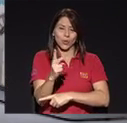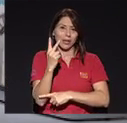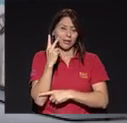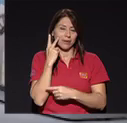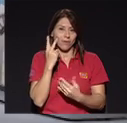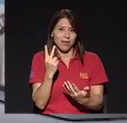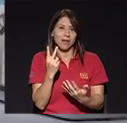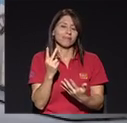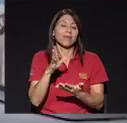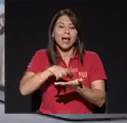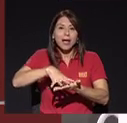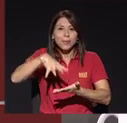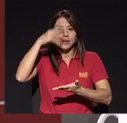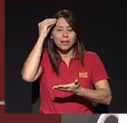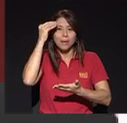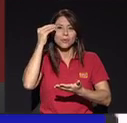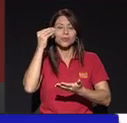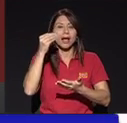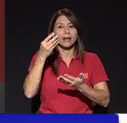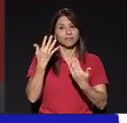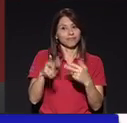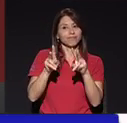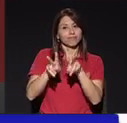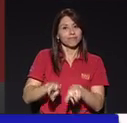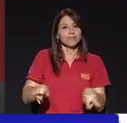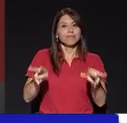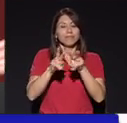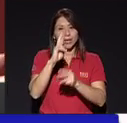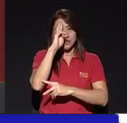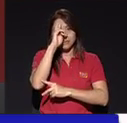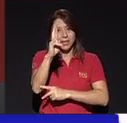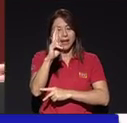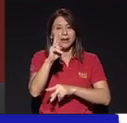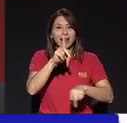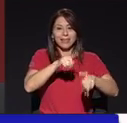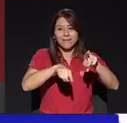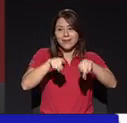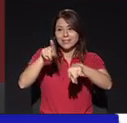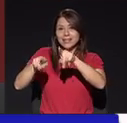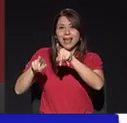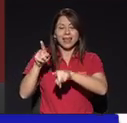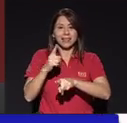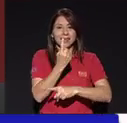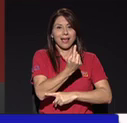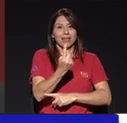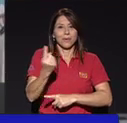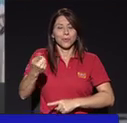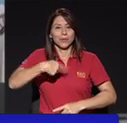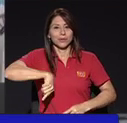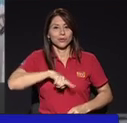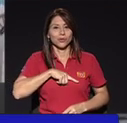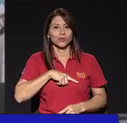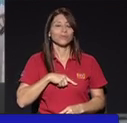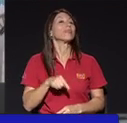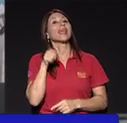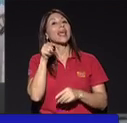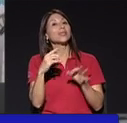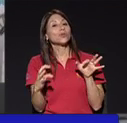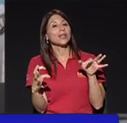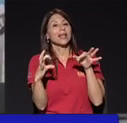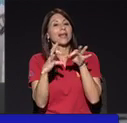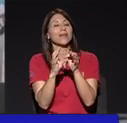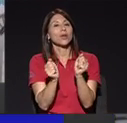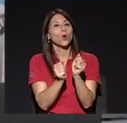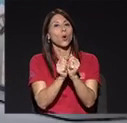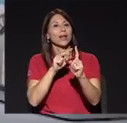que aprendamos a valorar y respetar la diversidad que hay en cada uno de nosotros. Exacto. Y es que eso tiene que ver mucho con